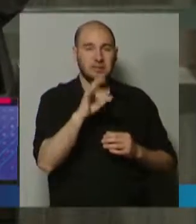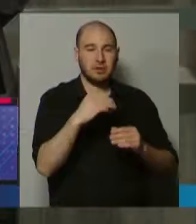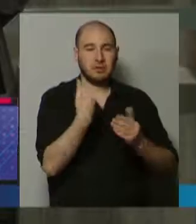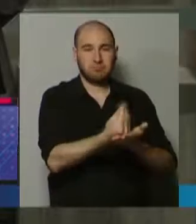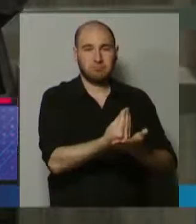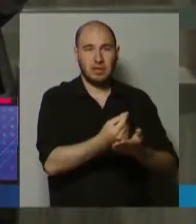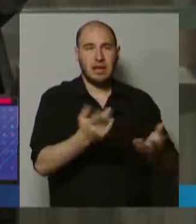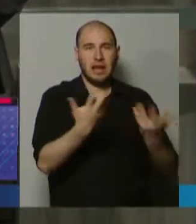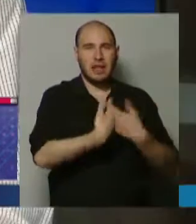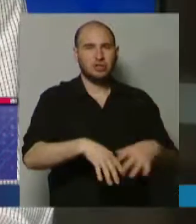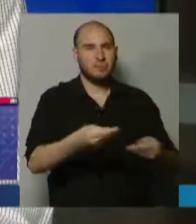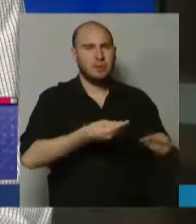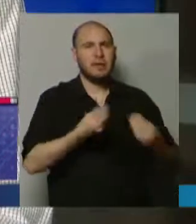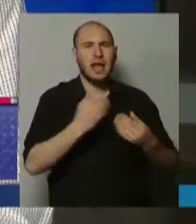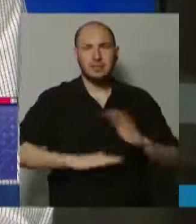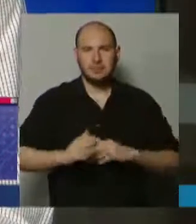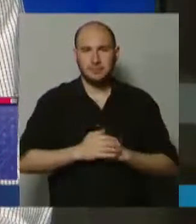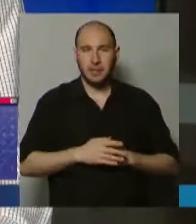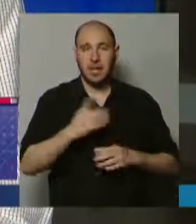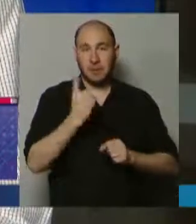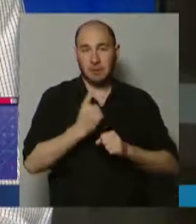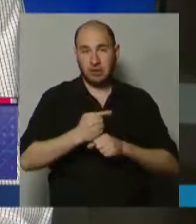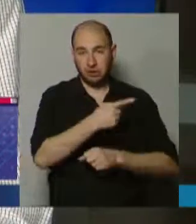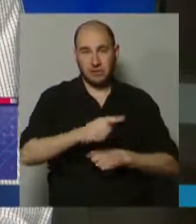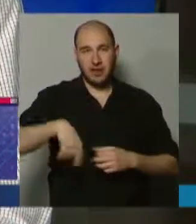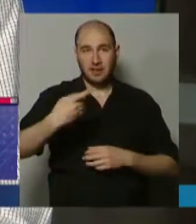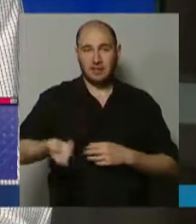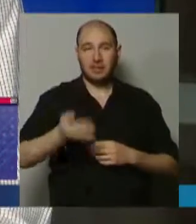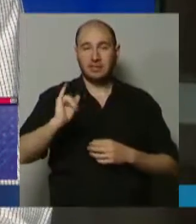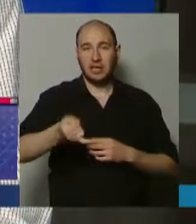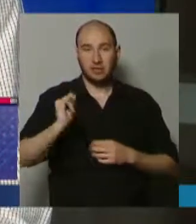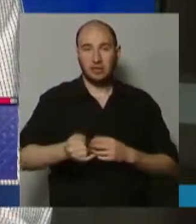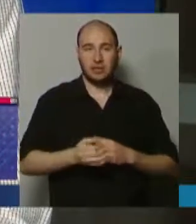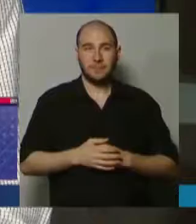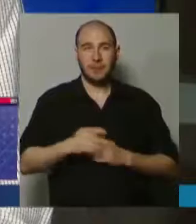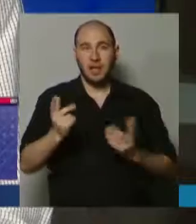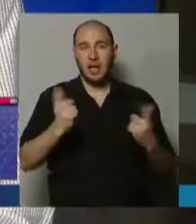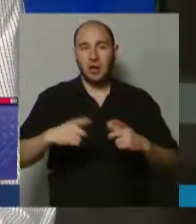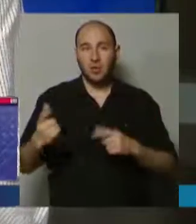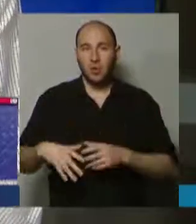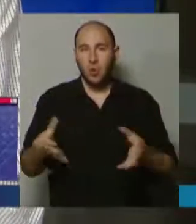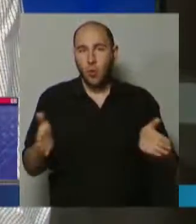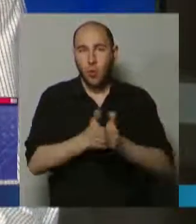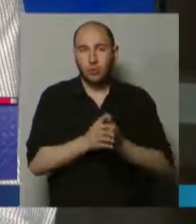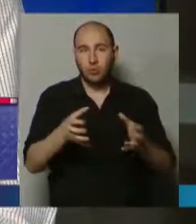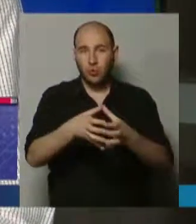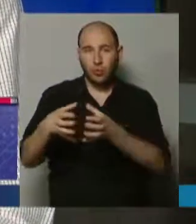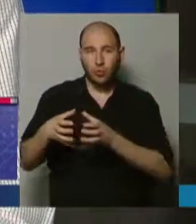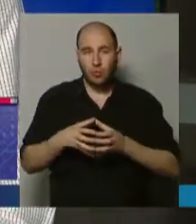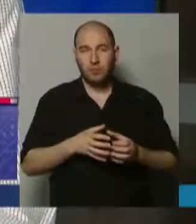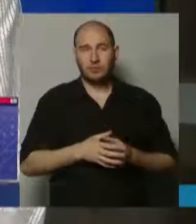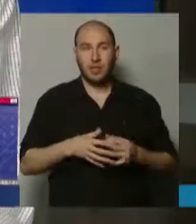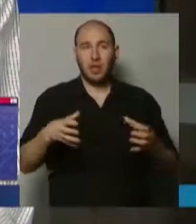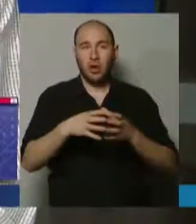vinculado directamente con la PYME? Primero y principal, a partir de la semana que viene ya tiene que empezar a generar reuniones conjuntas con estos sectores, es decir,